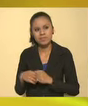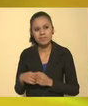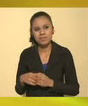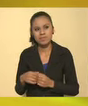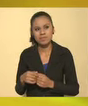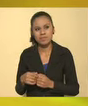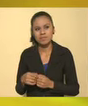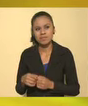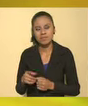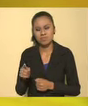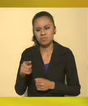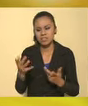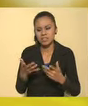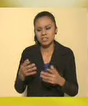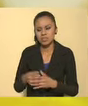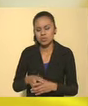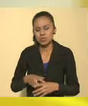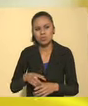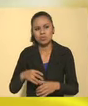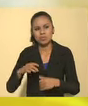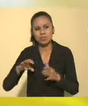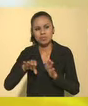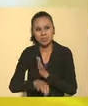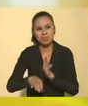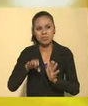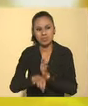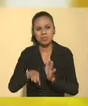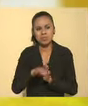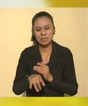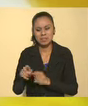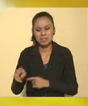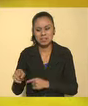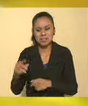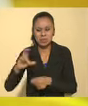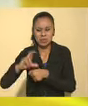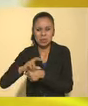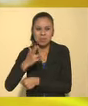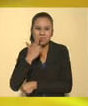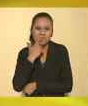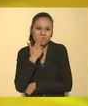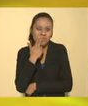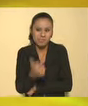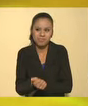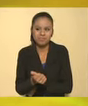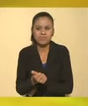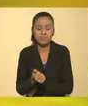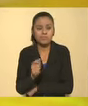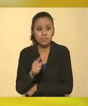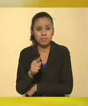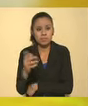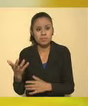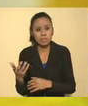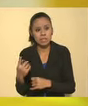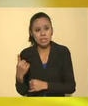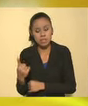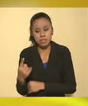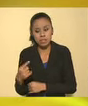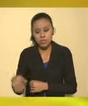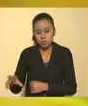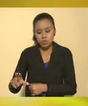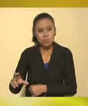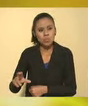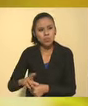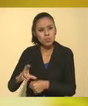estás tu jamoncito y le vas a echar el huevo y ya no está bueno, ya echaste a perder el jamón. Lo que puedes hacer es ese huevo en un vaso de agua,